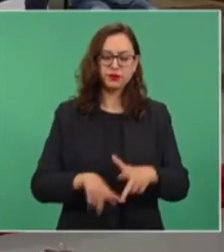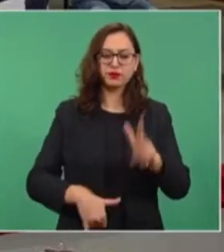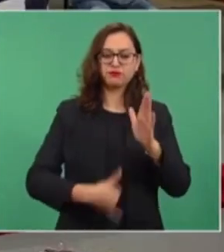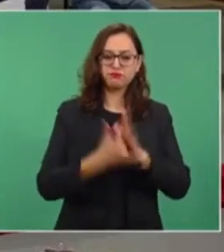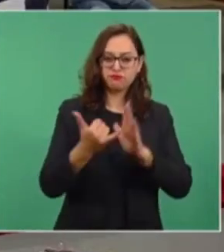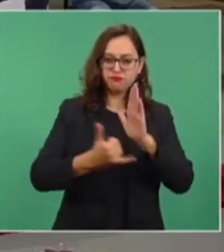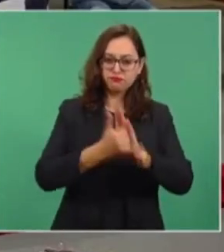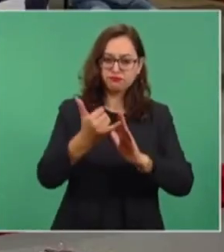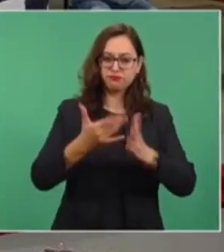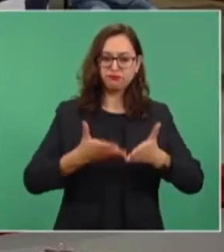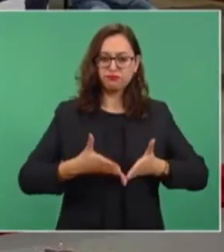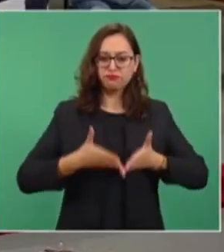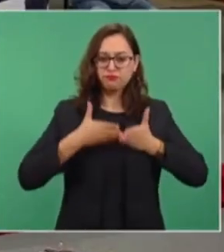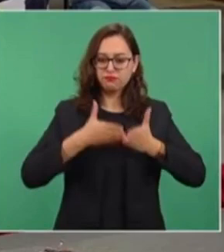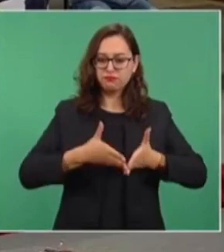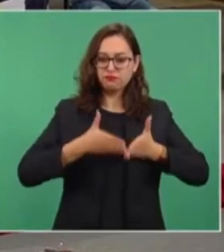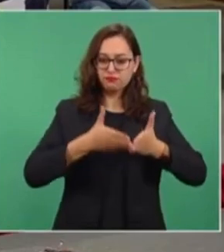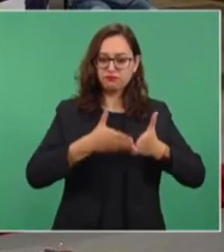puertos,